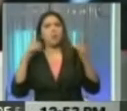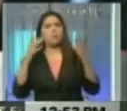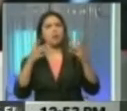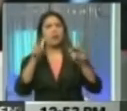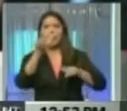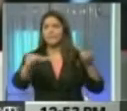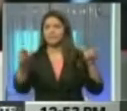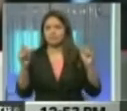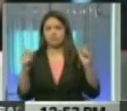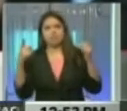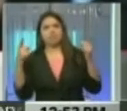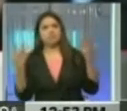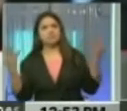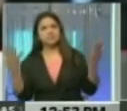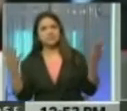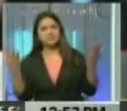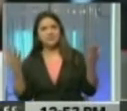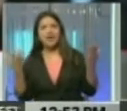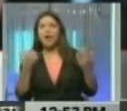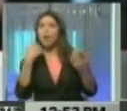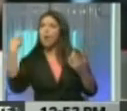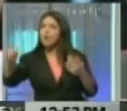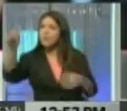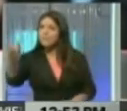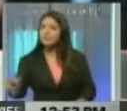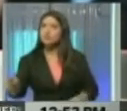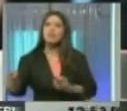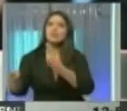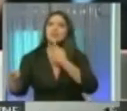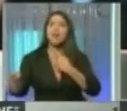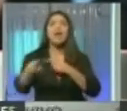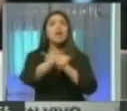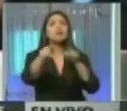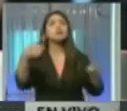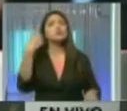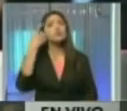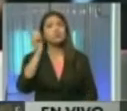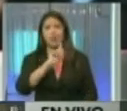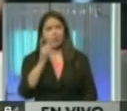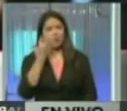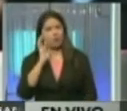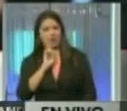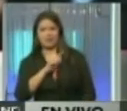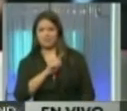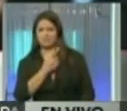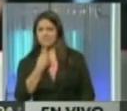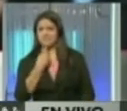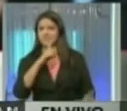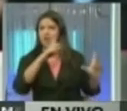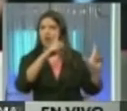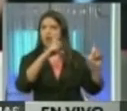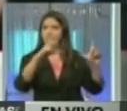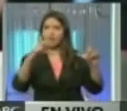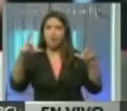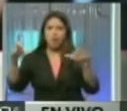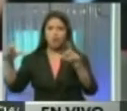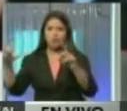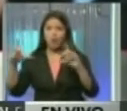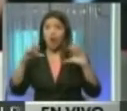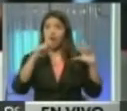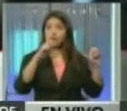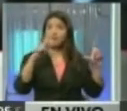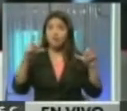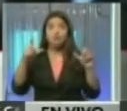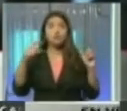sorprende, y casi pudiera decirte que no creen, simplemente que las fotografías que